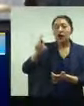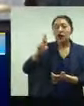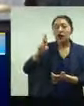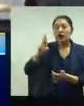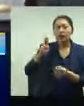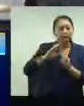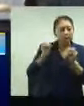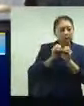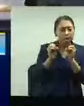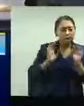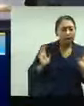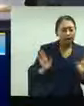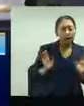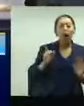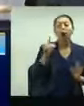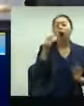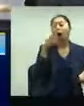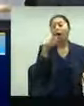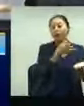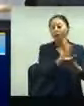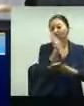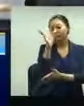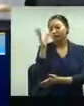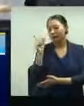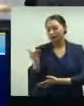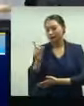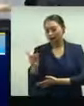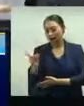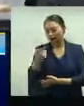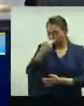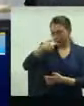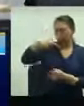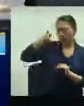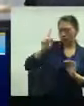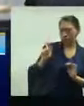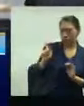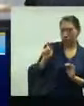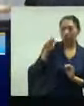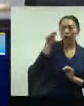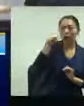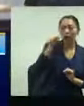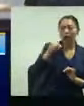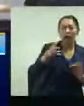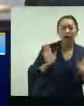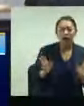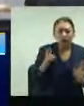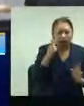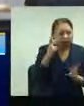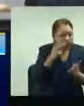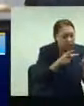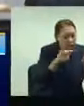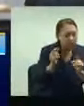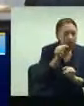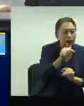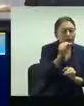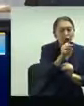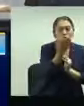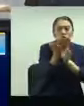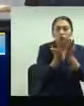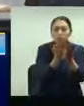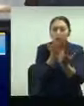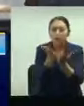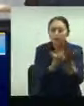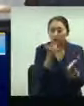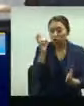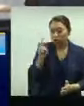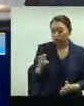Ahí fueron los diputados, los que quisieron ir a hacer añicos a una ERC. Una ERC es un servicio necesario en